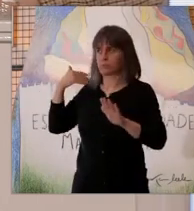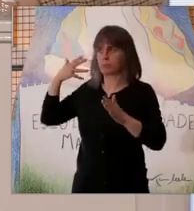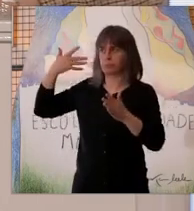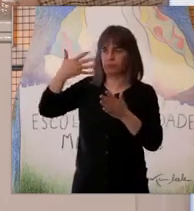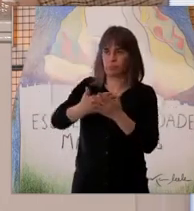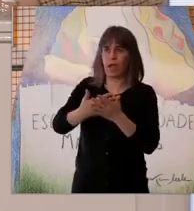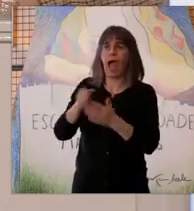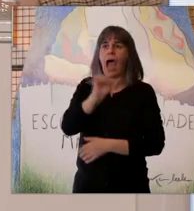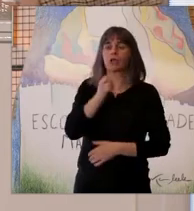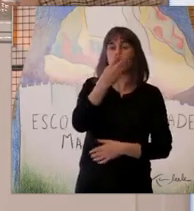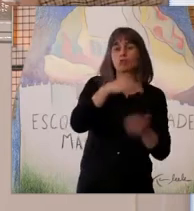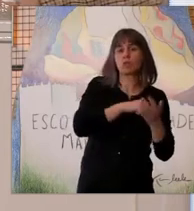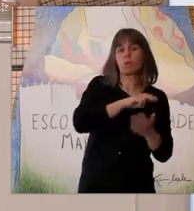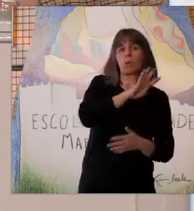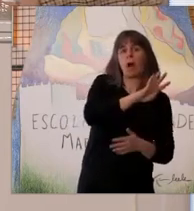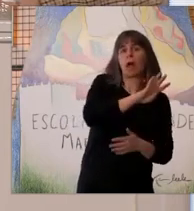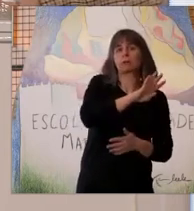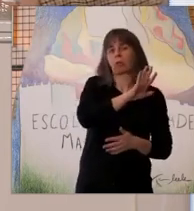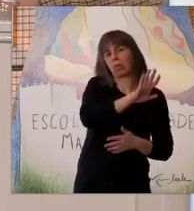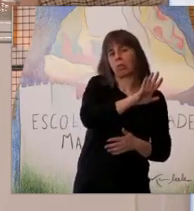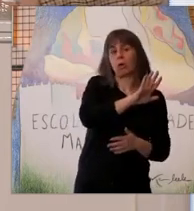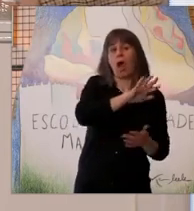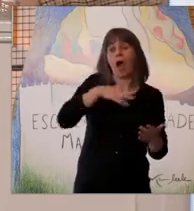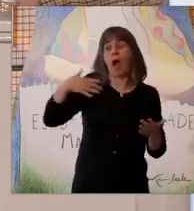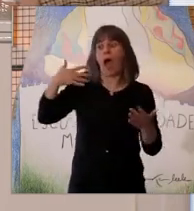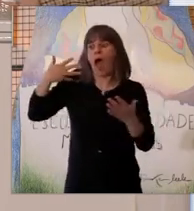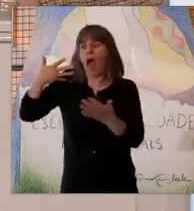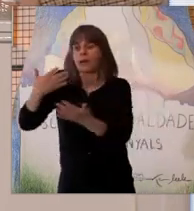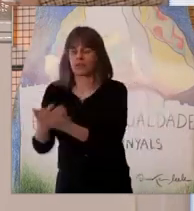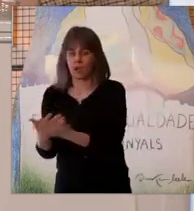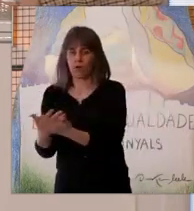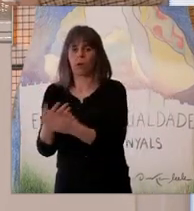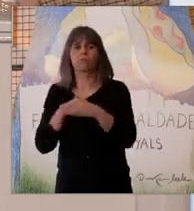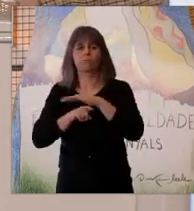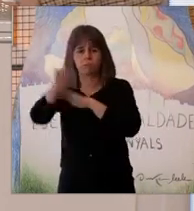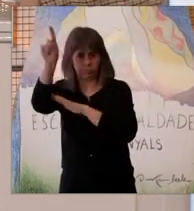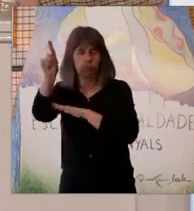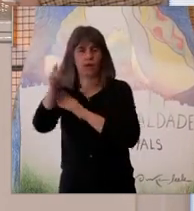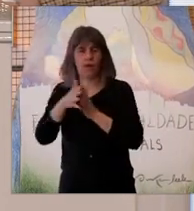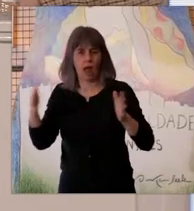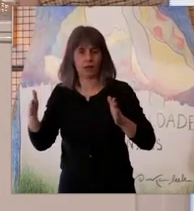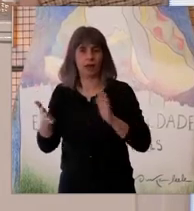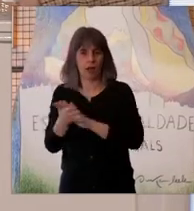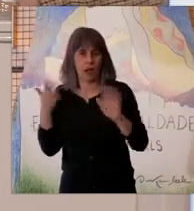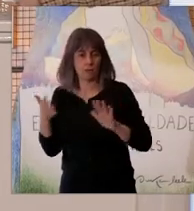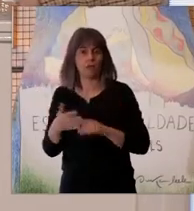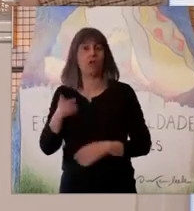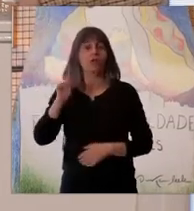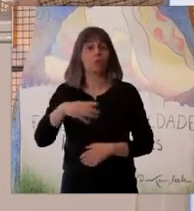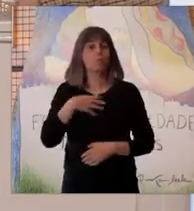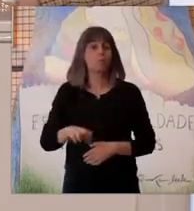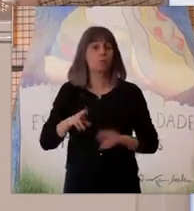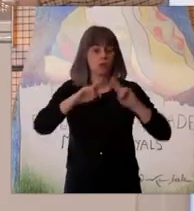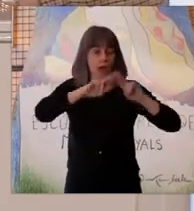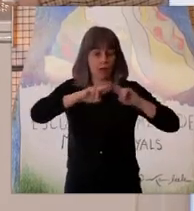2004-2005 hasta ahora de los últimos 20 años ha habido avances muy grandes y muy rápidos también podemos analizar que